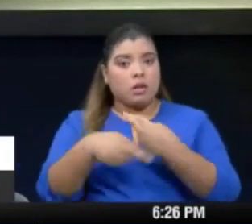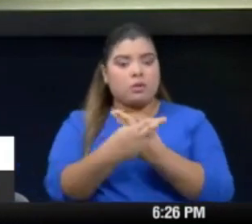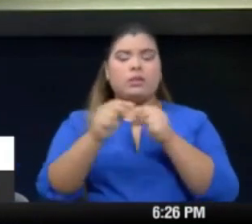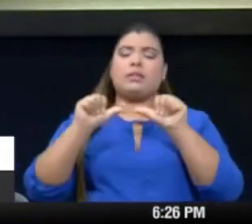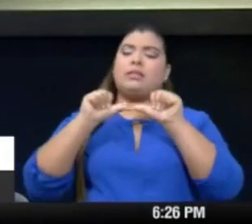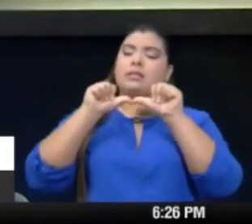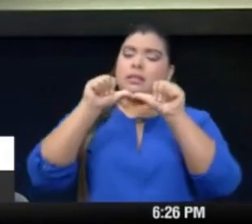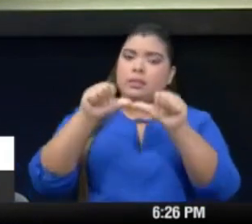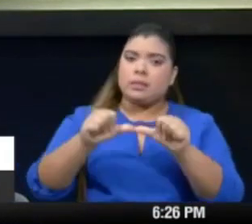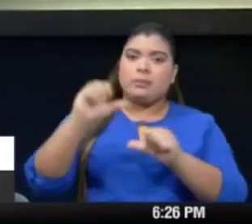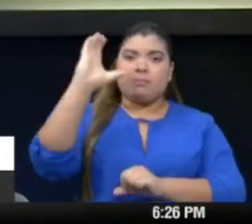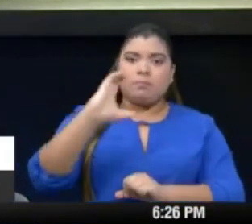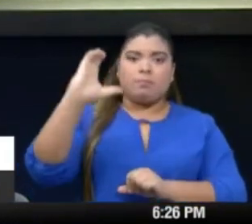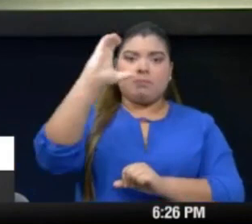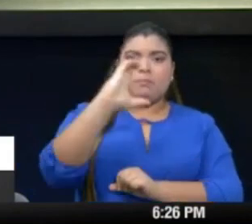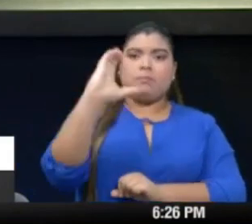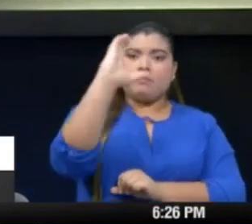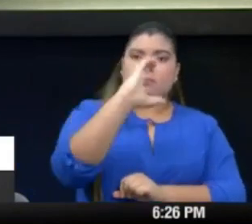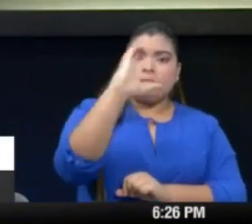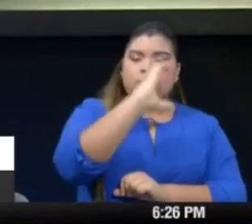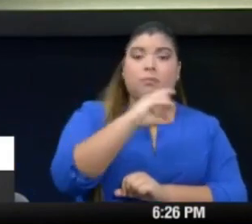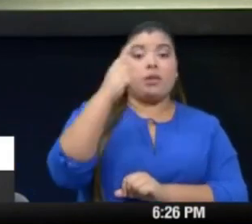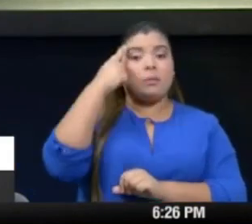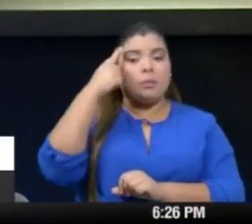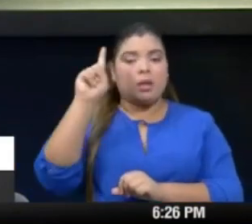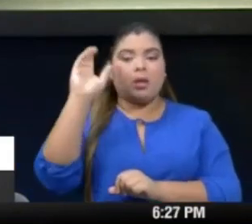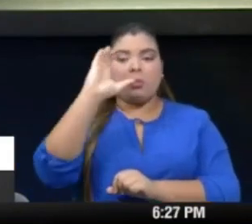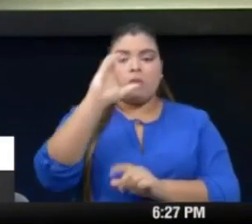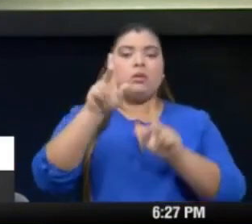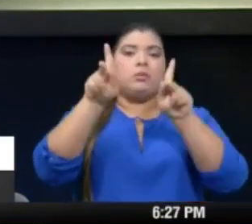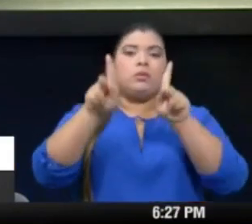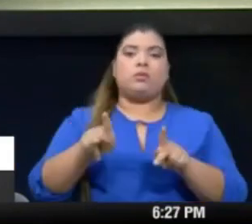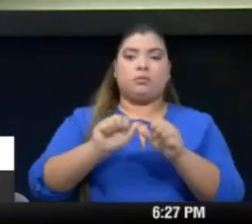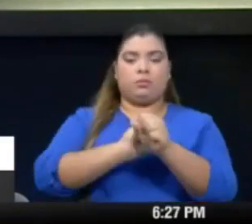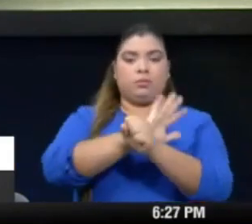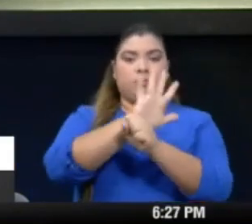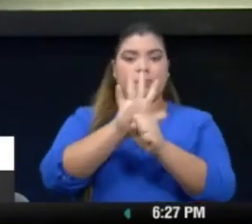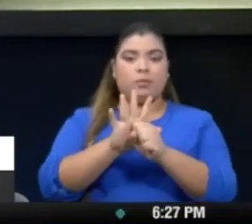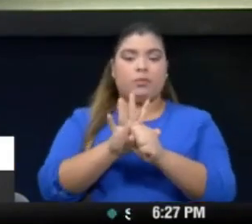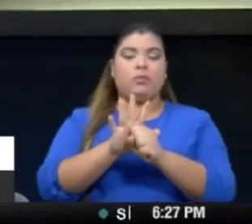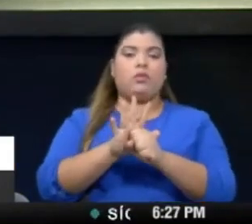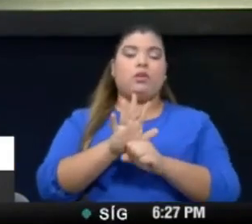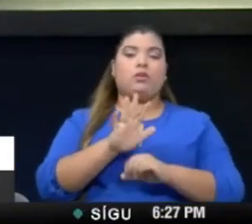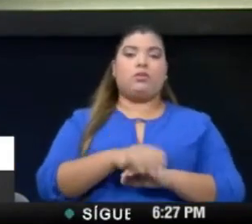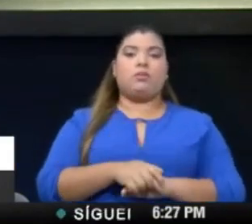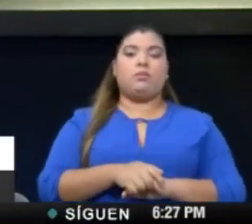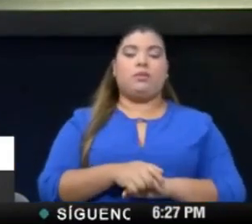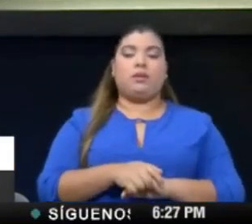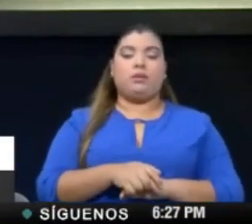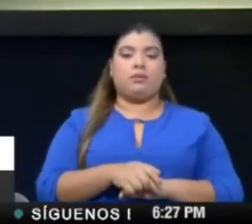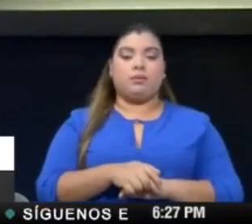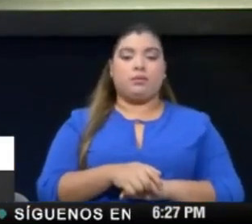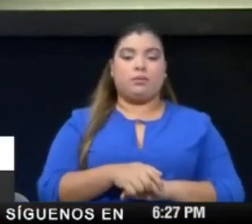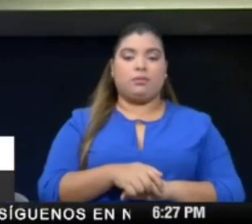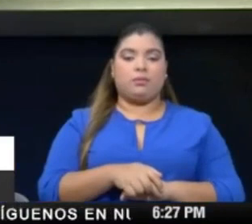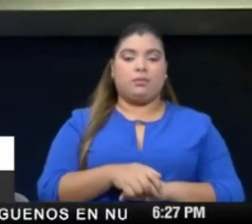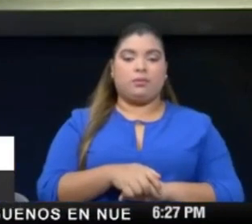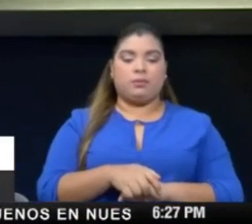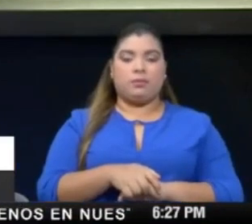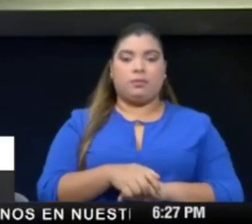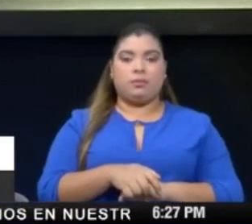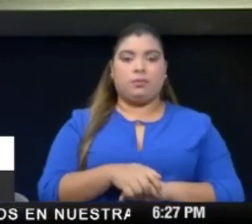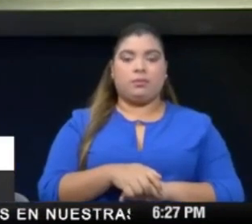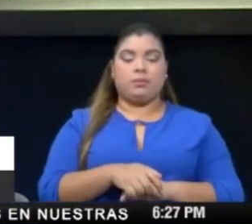trazabilidad para la detección temprana de casos, así como el seguimiento a los familiares y los contactos de los